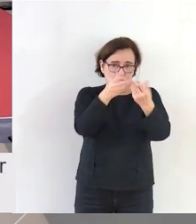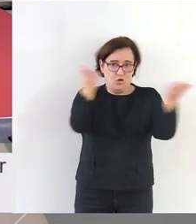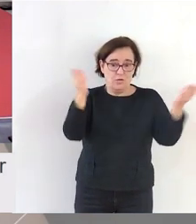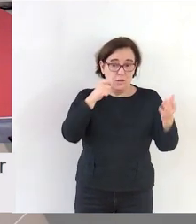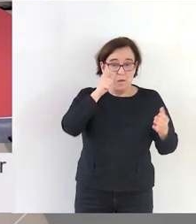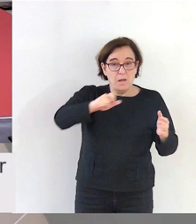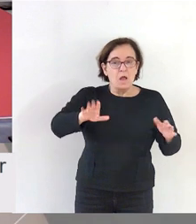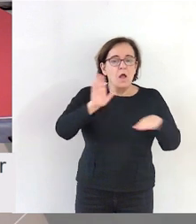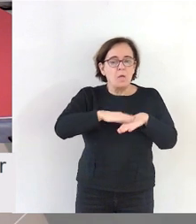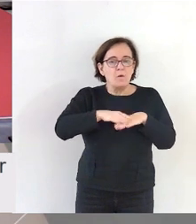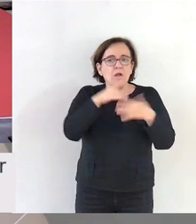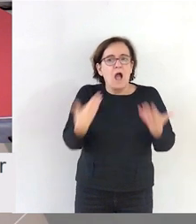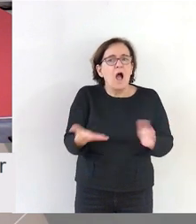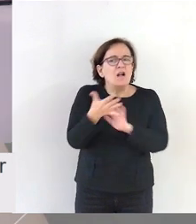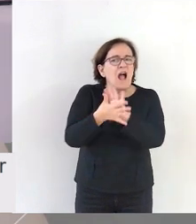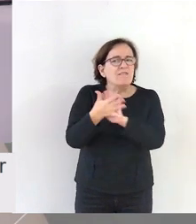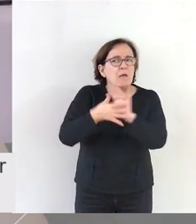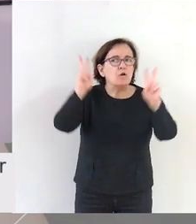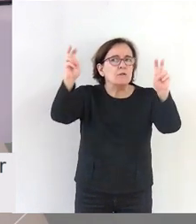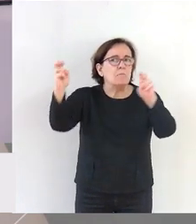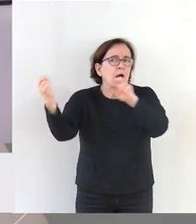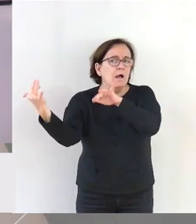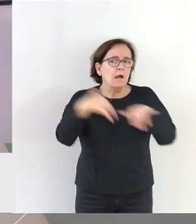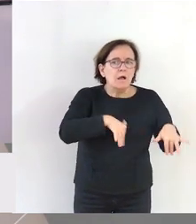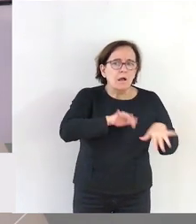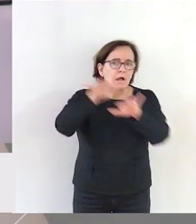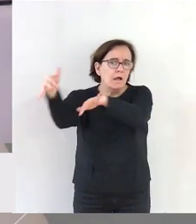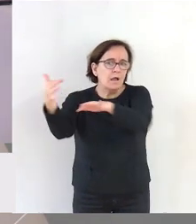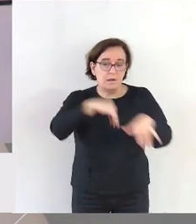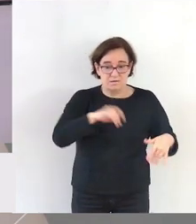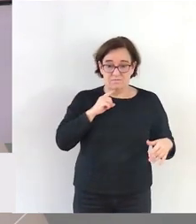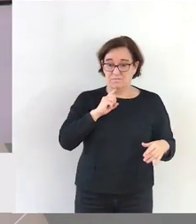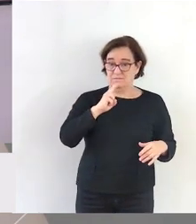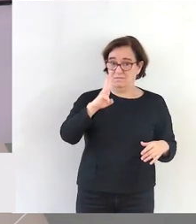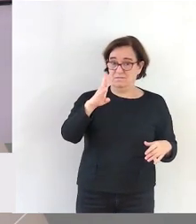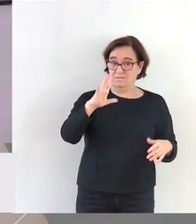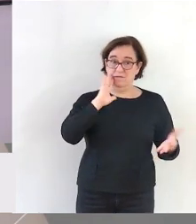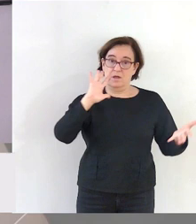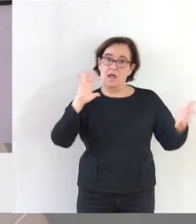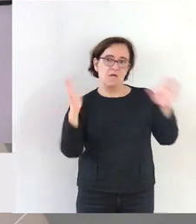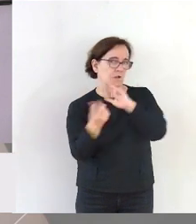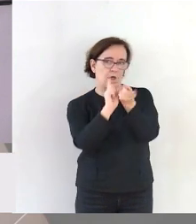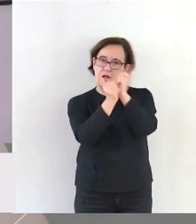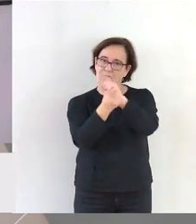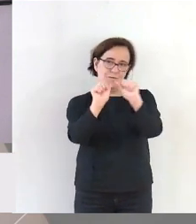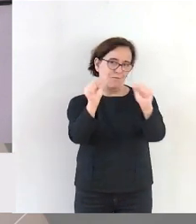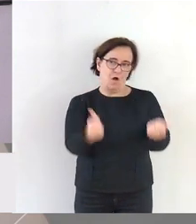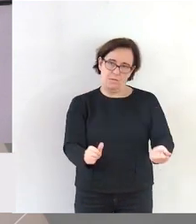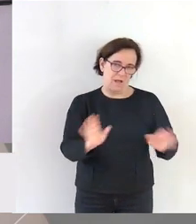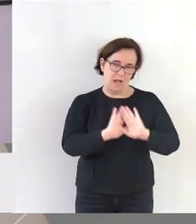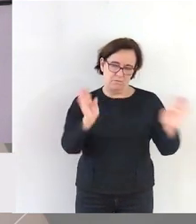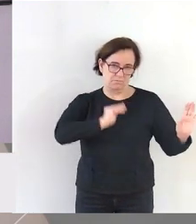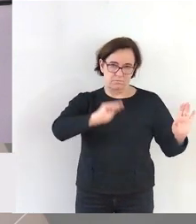sin embargo por qué estamos ahora Aquí hablando de migración en las últimas décadas su evolución ha cambiado de forma notable